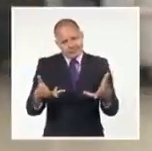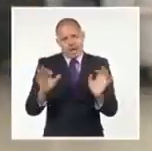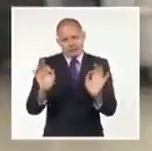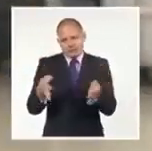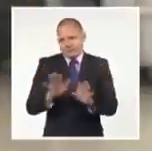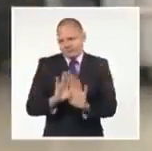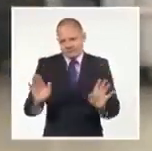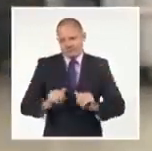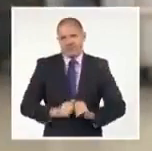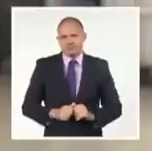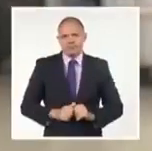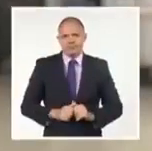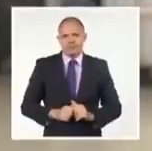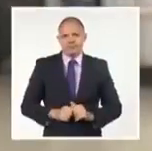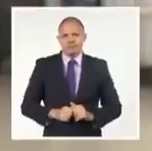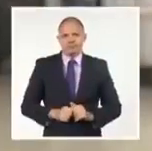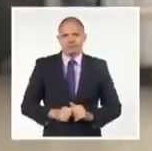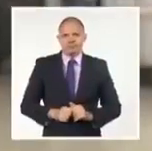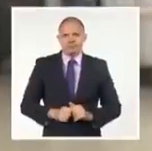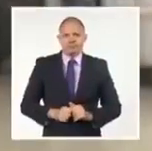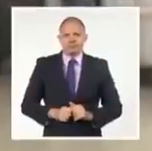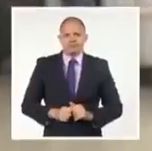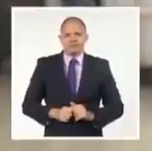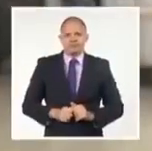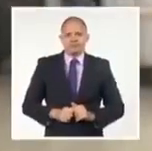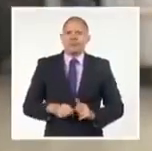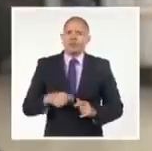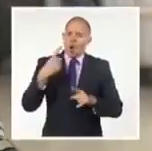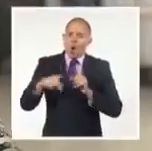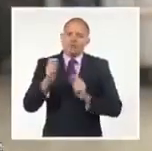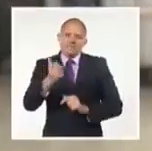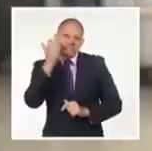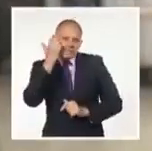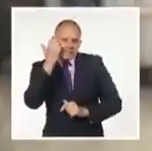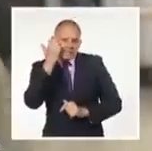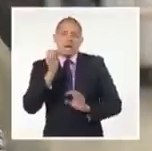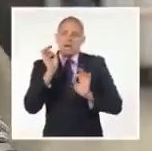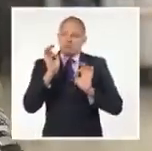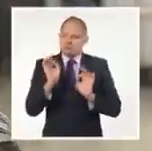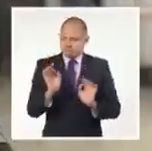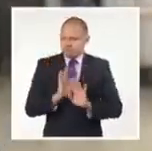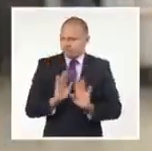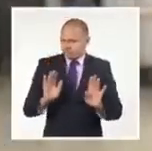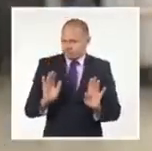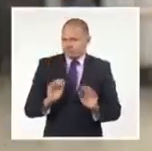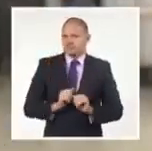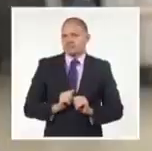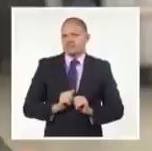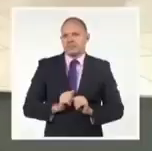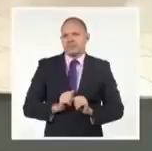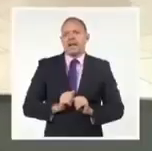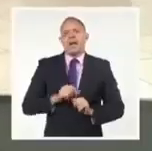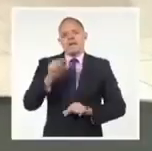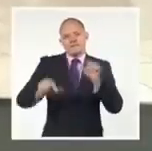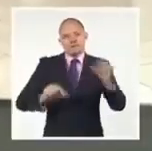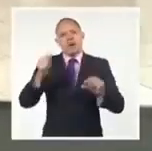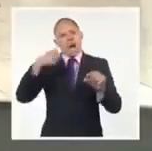tal, con toda la situación energética existente. Sobre los celulares, también las personas y los equipos de cómputo, también las personas se